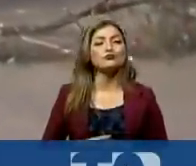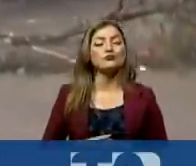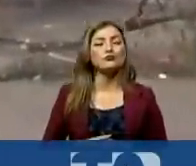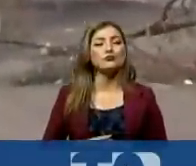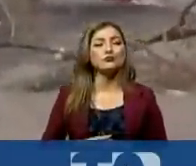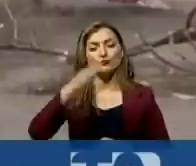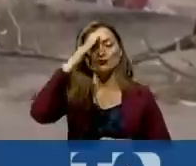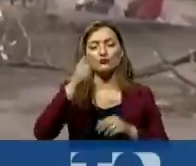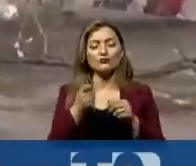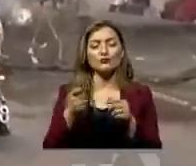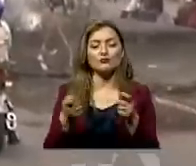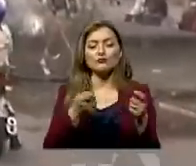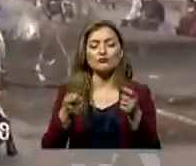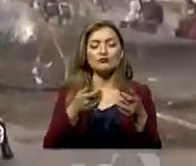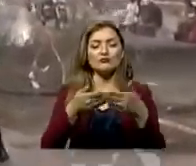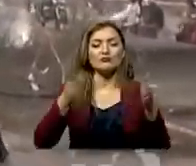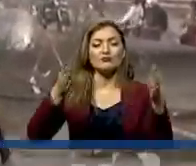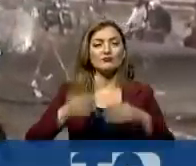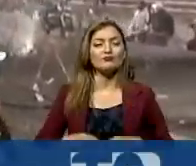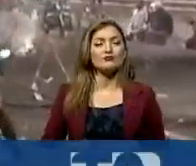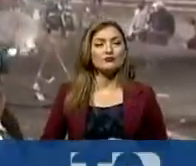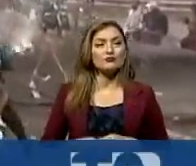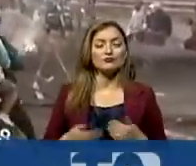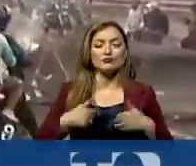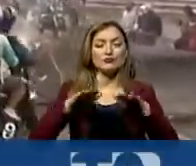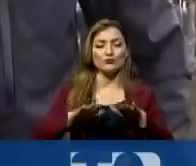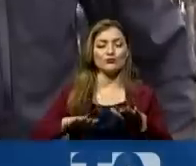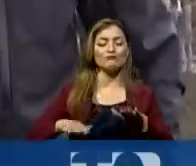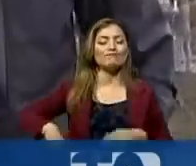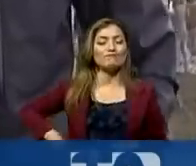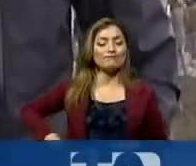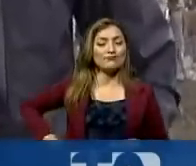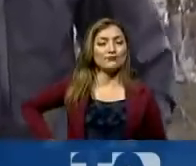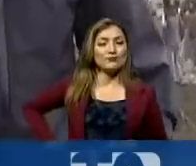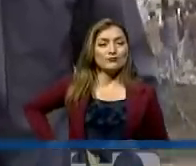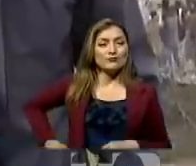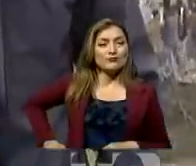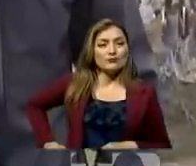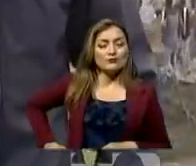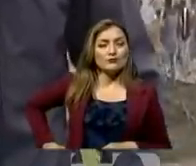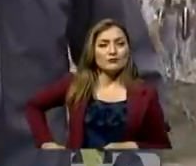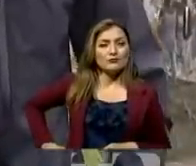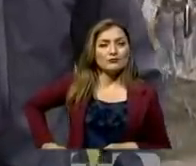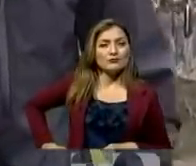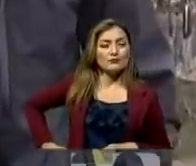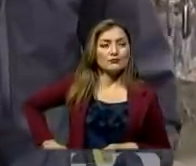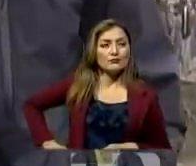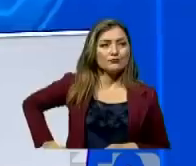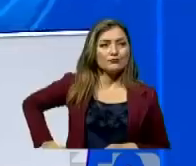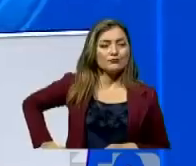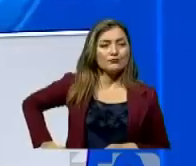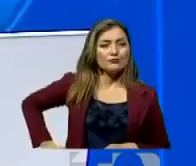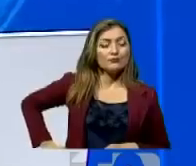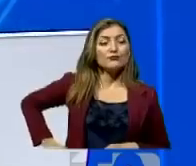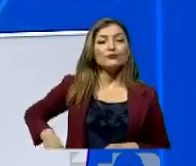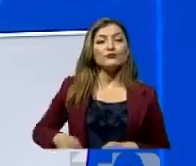la vía que continúa cerrada permaneceremos a cali si le estaremos contando detalles tú con más amigos buenos días gracias power buenos días